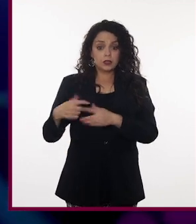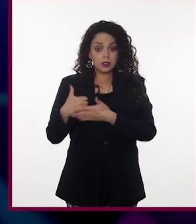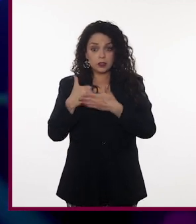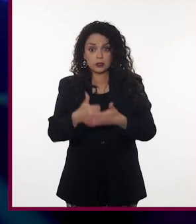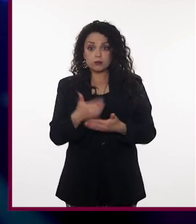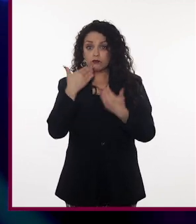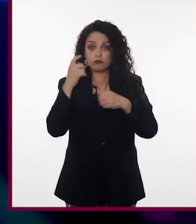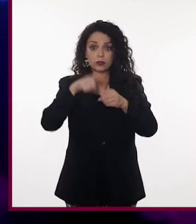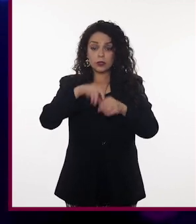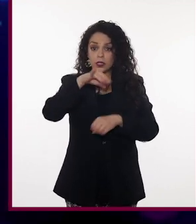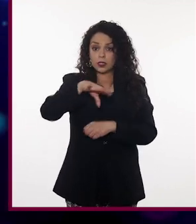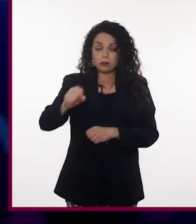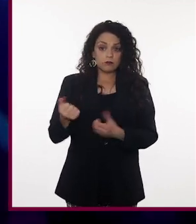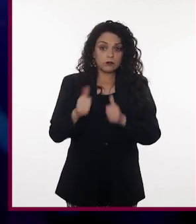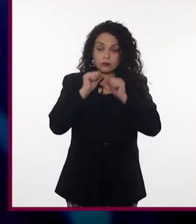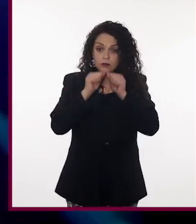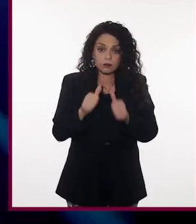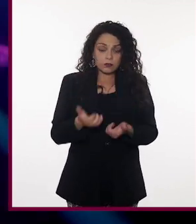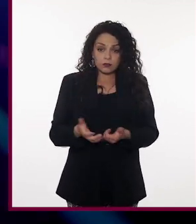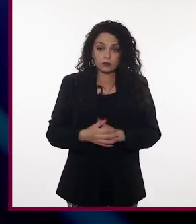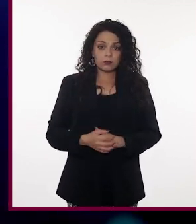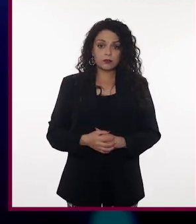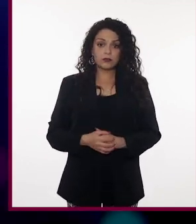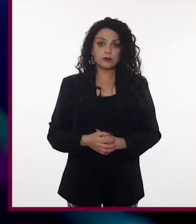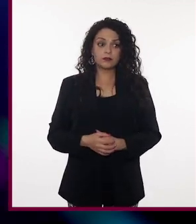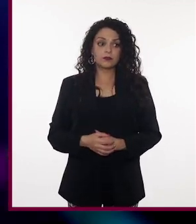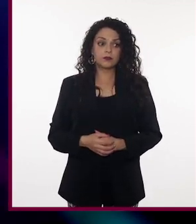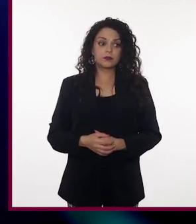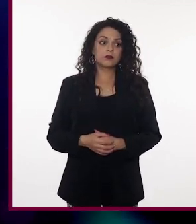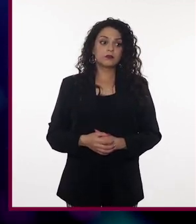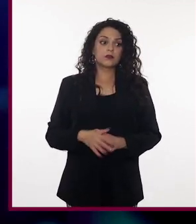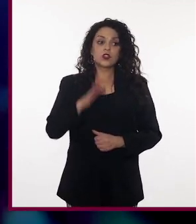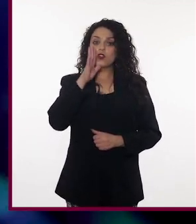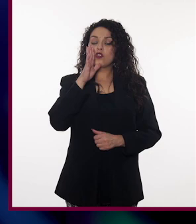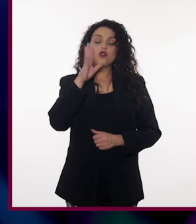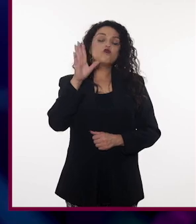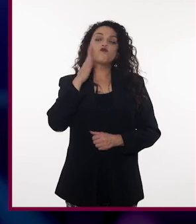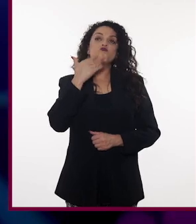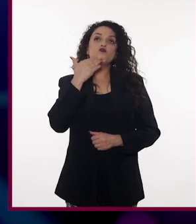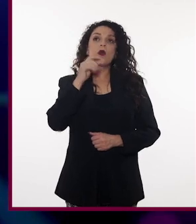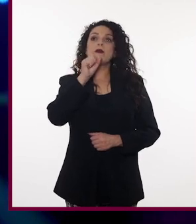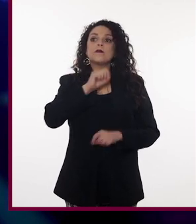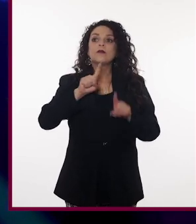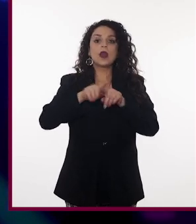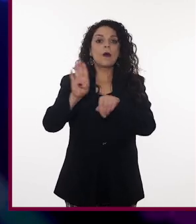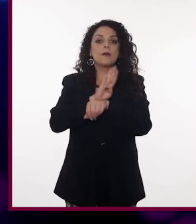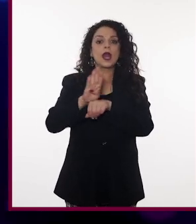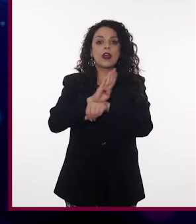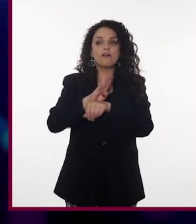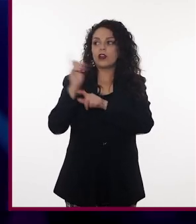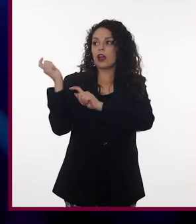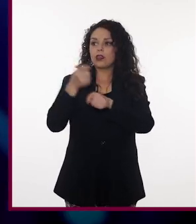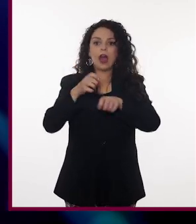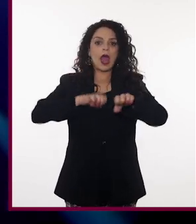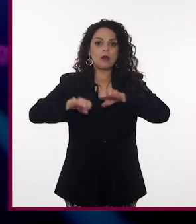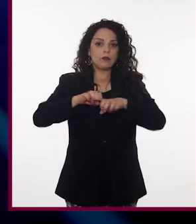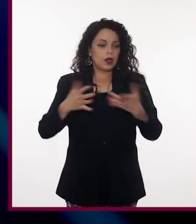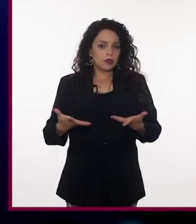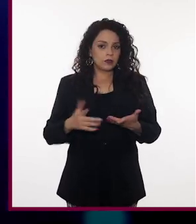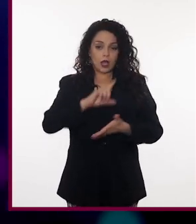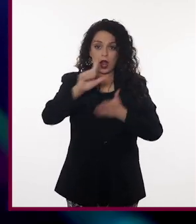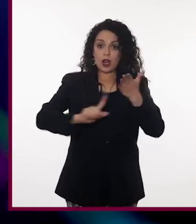seguridad social, no tienen tampoco prestaciones. La ley del Seguro